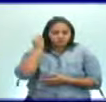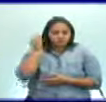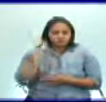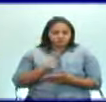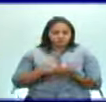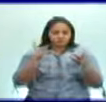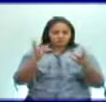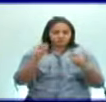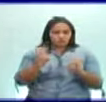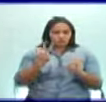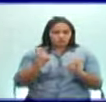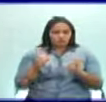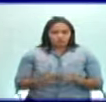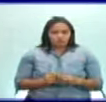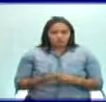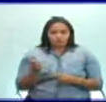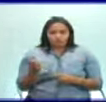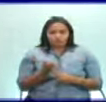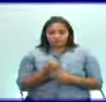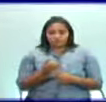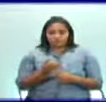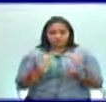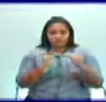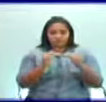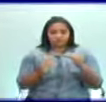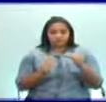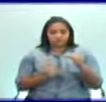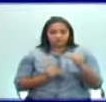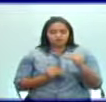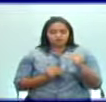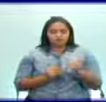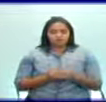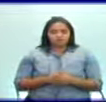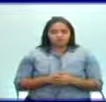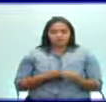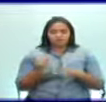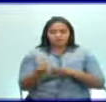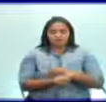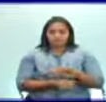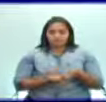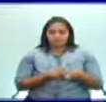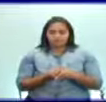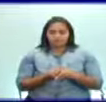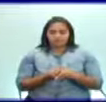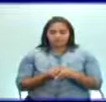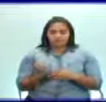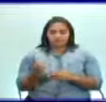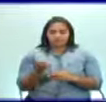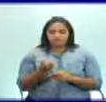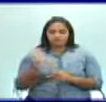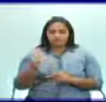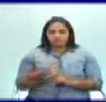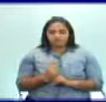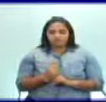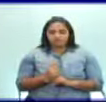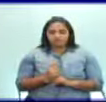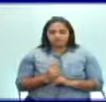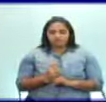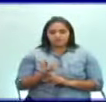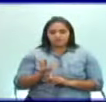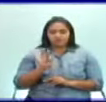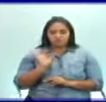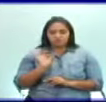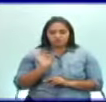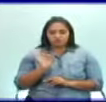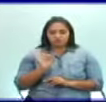valores de pares para obtener pares ordenados, sustituyendo valores convenientes de X para obtener el valor de Y, o en este caso el valor